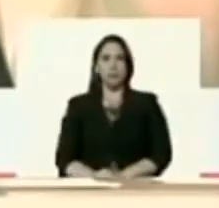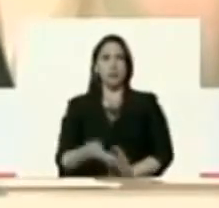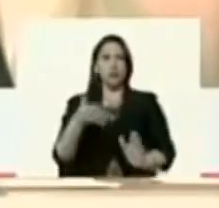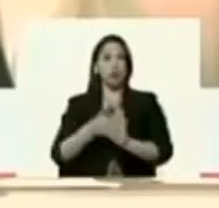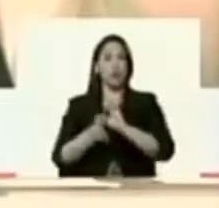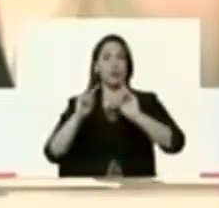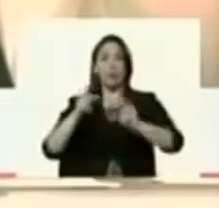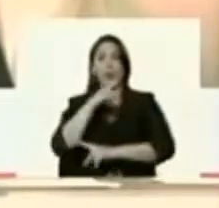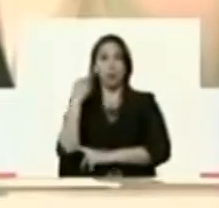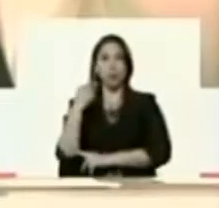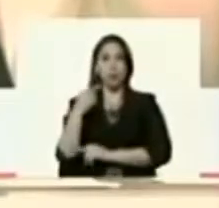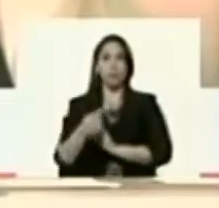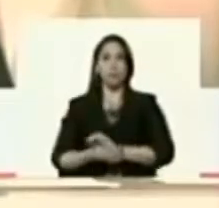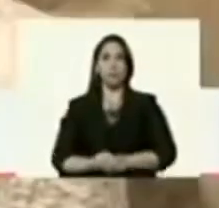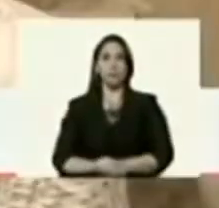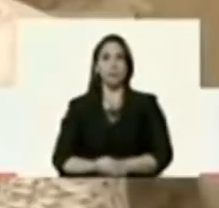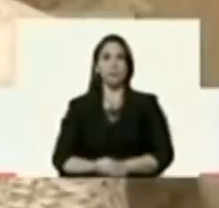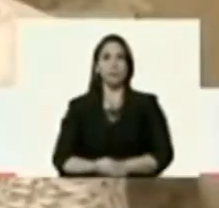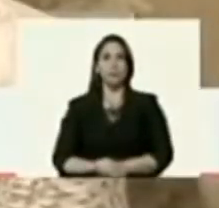de Rusia, sí,